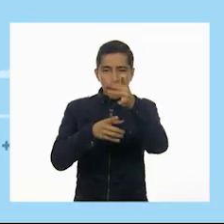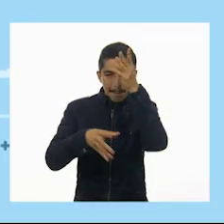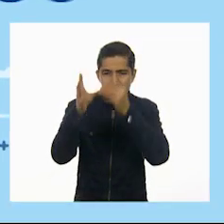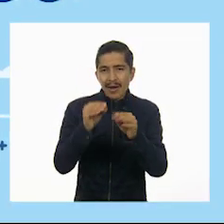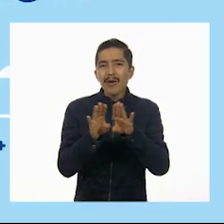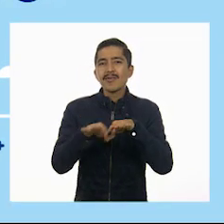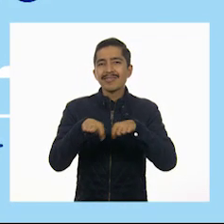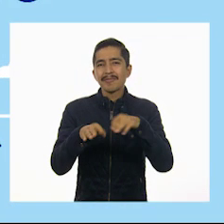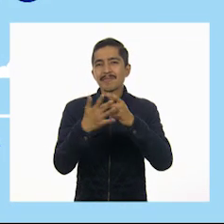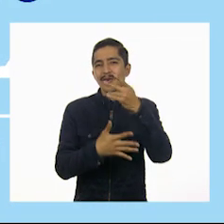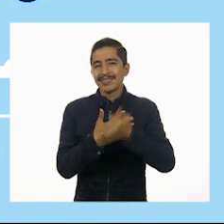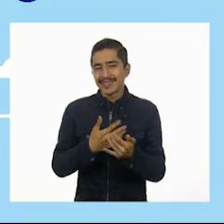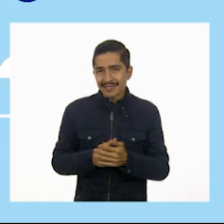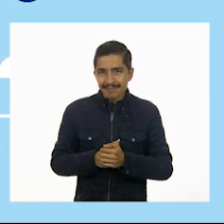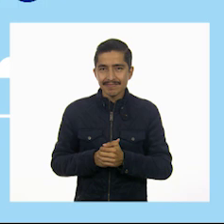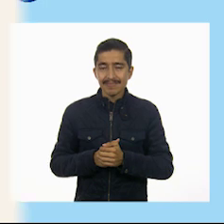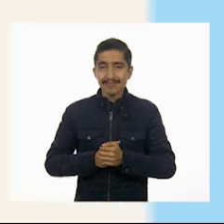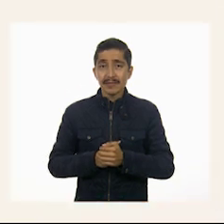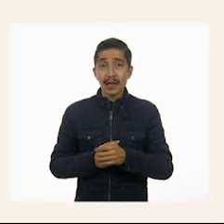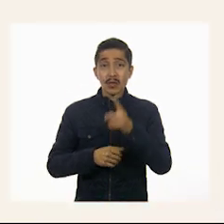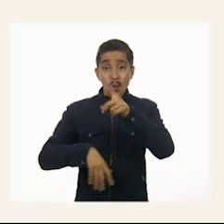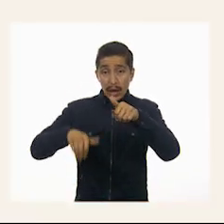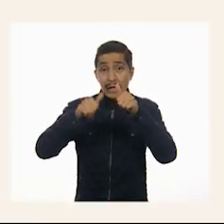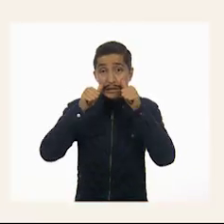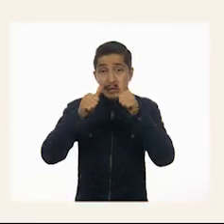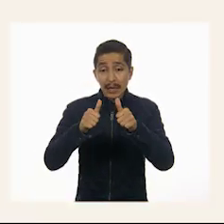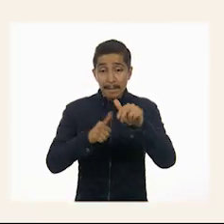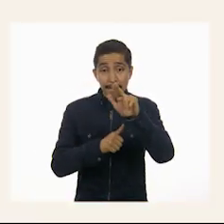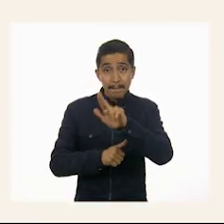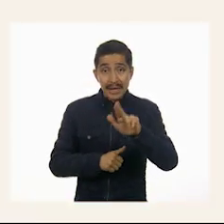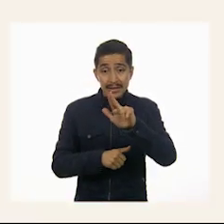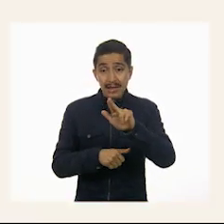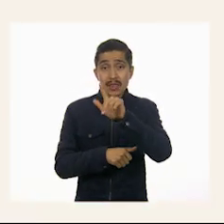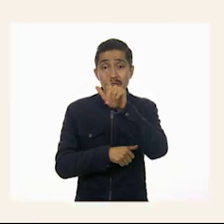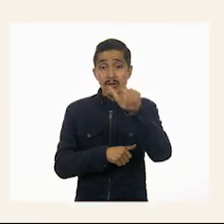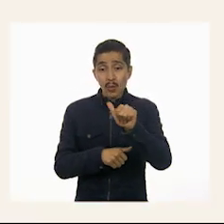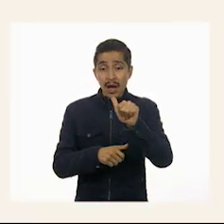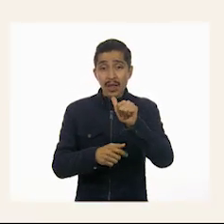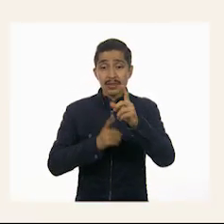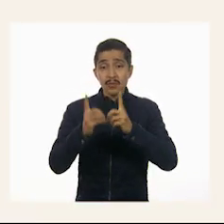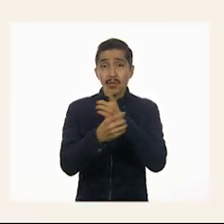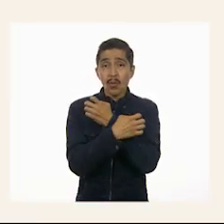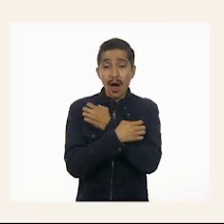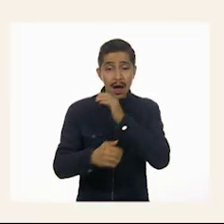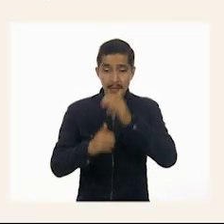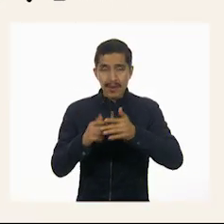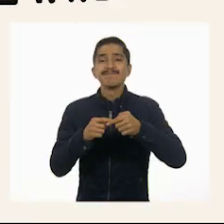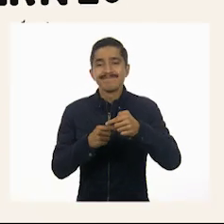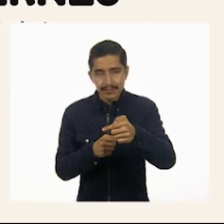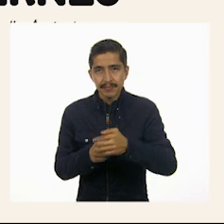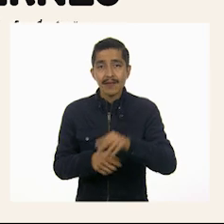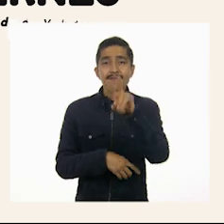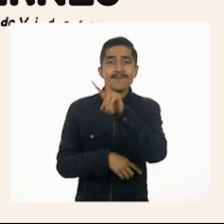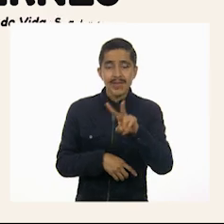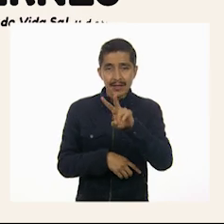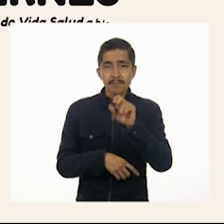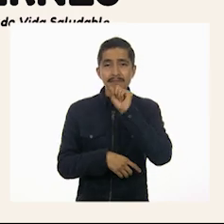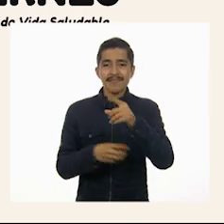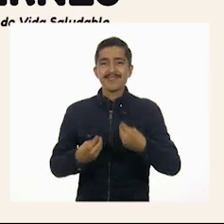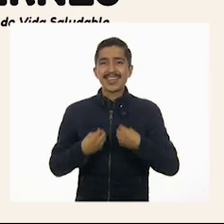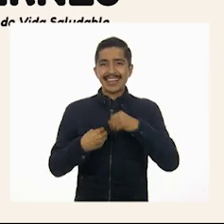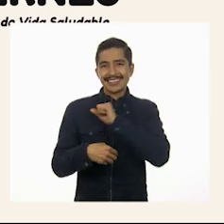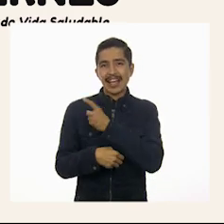a trabajar por proyectos. Ponte atento los martes después de tu clase de educación física y los viernes después de